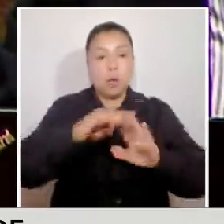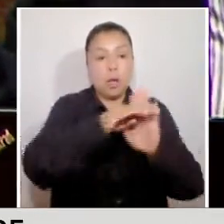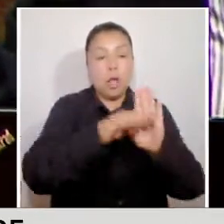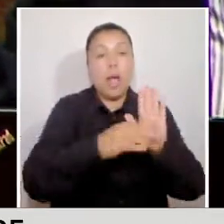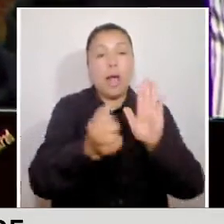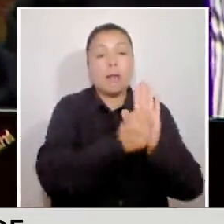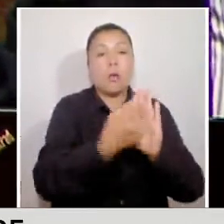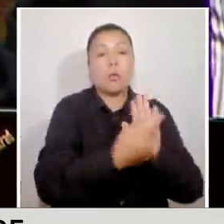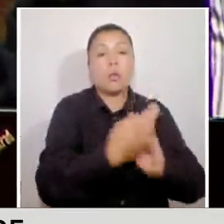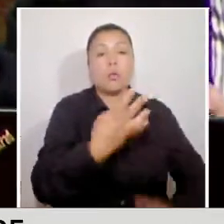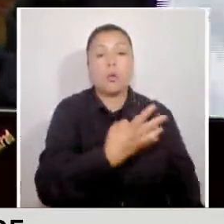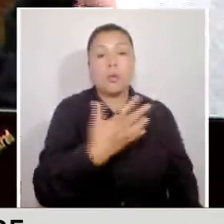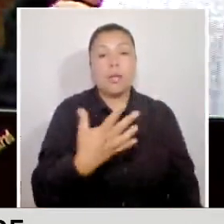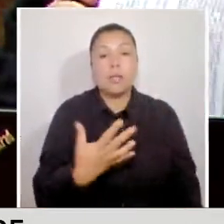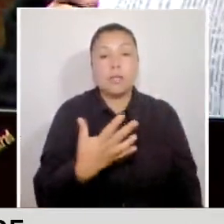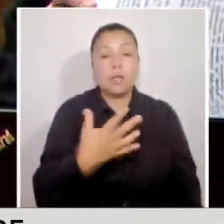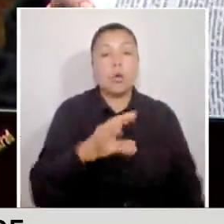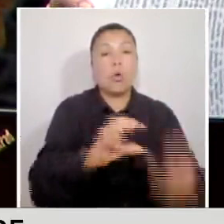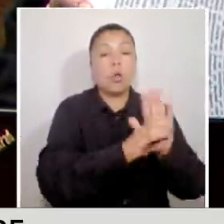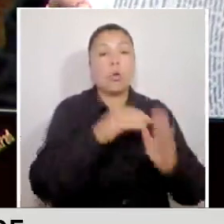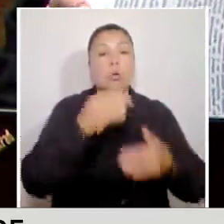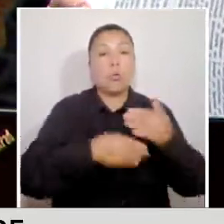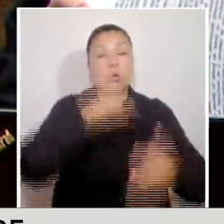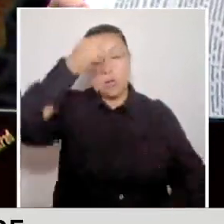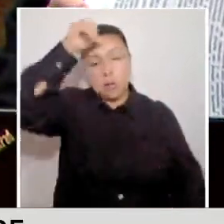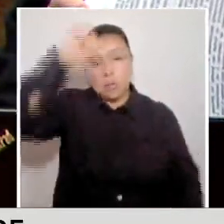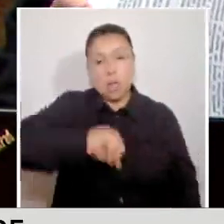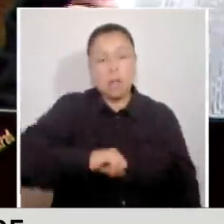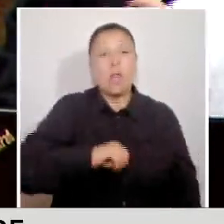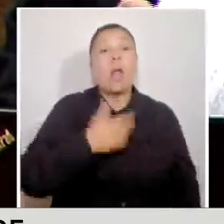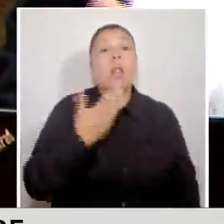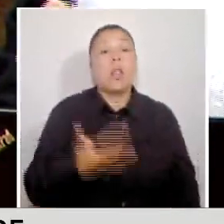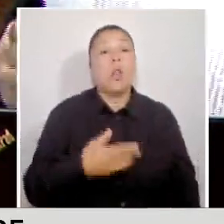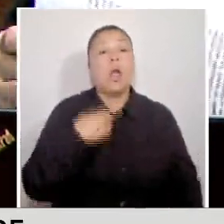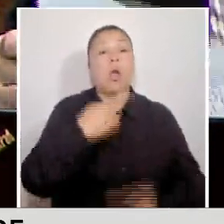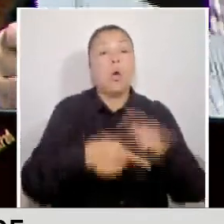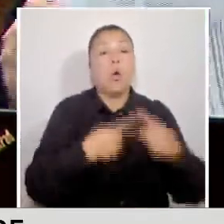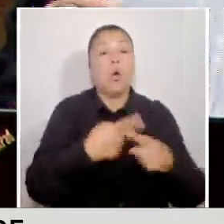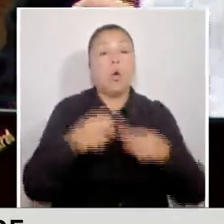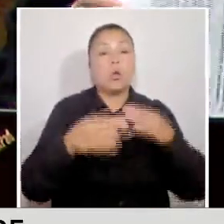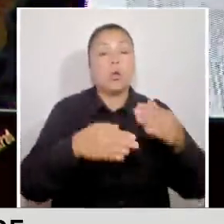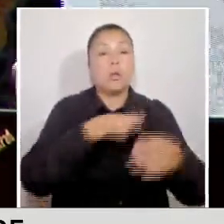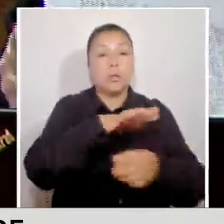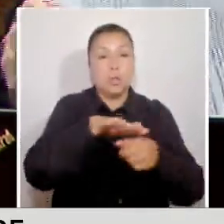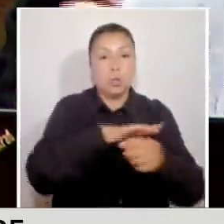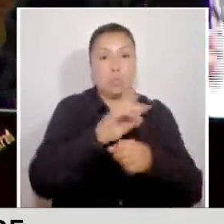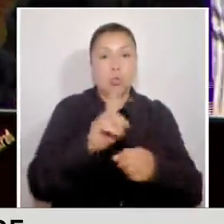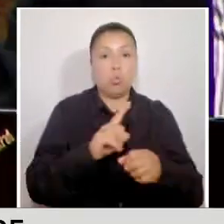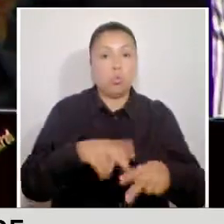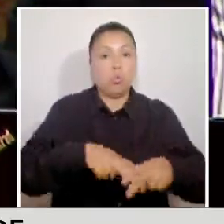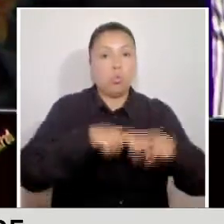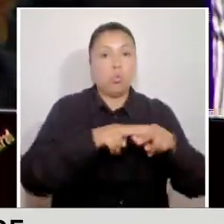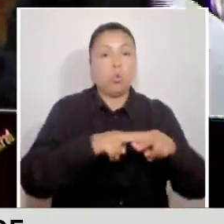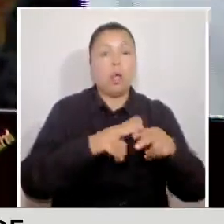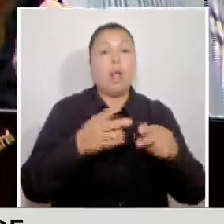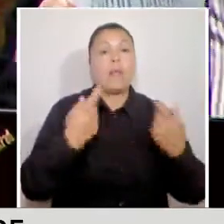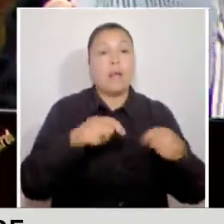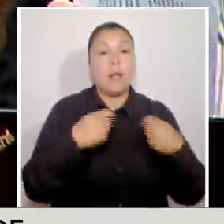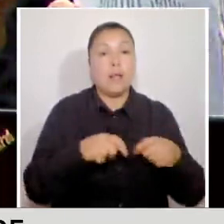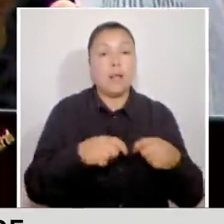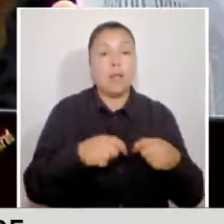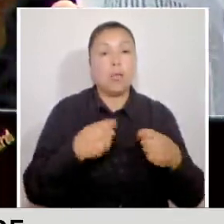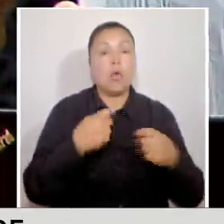155 del código procesal penal en los demás casos no será susceptible de recurso alguno tratándose de los delitos